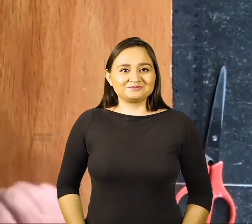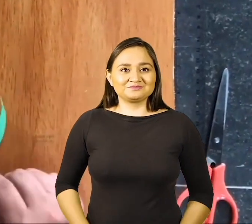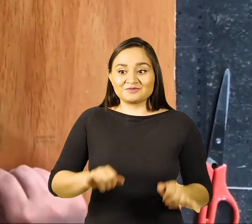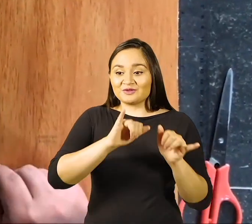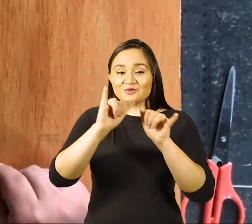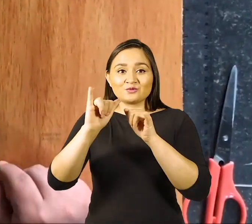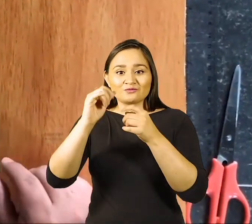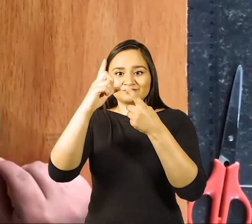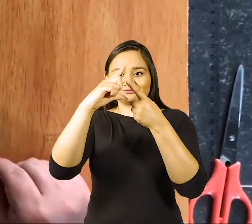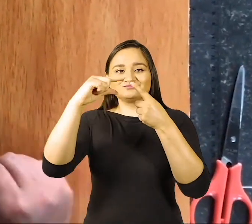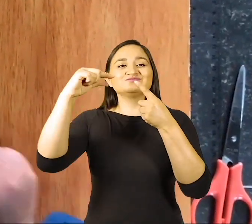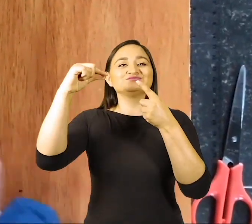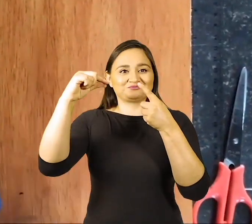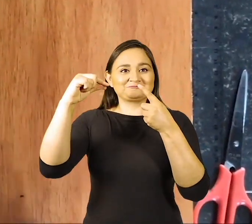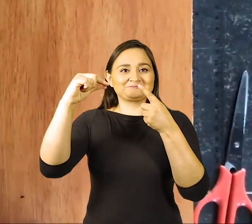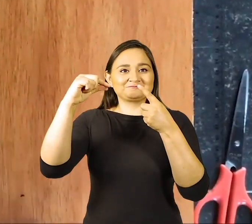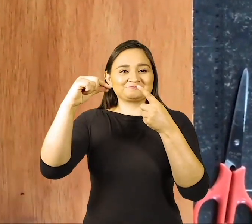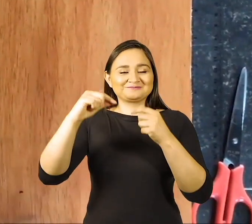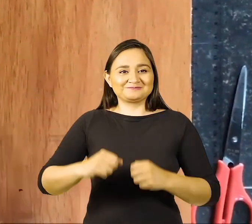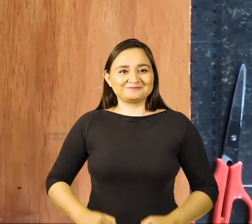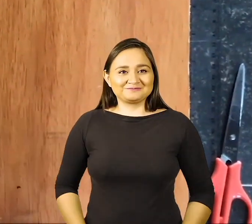Una forma tipo hoja,